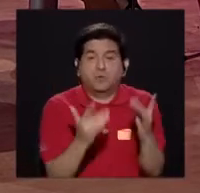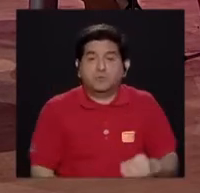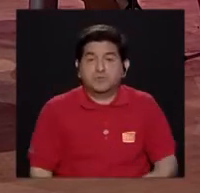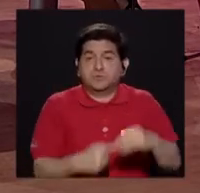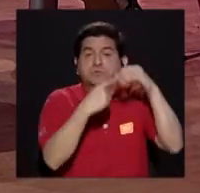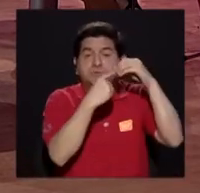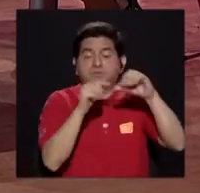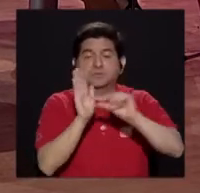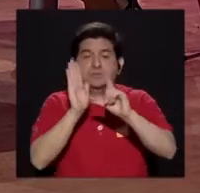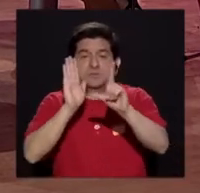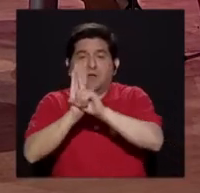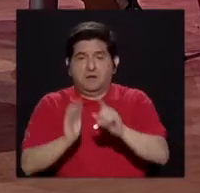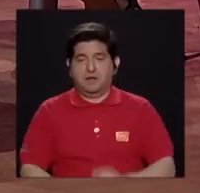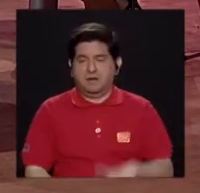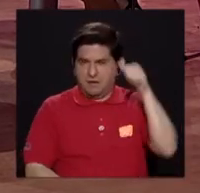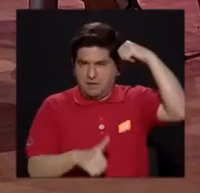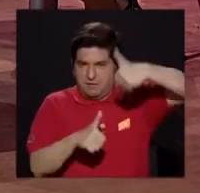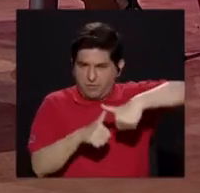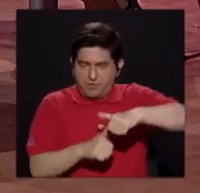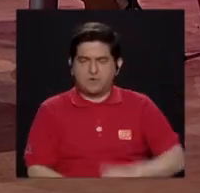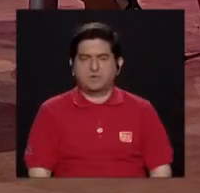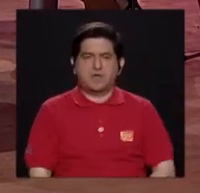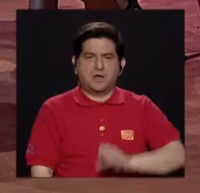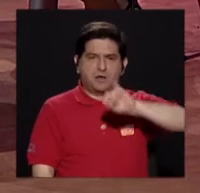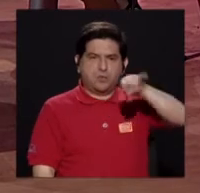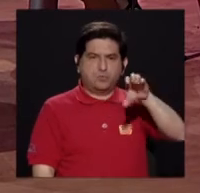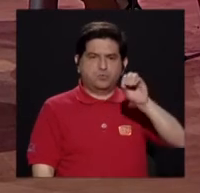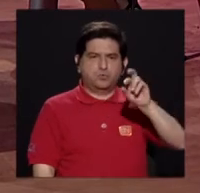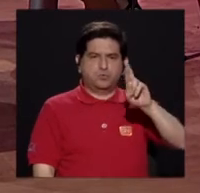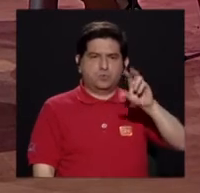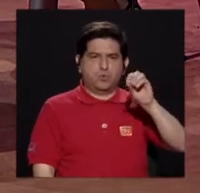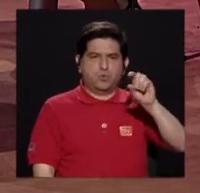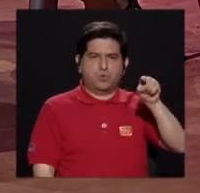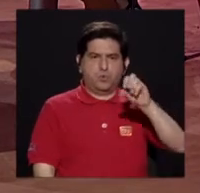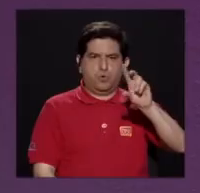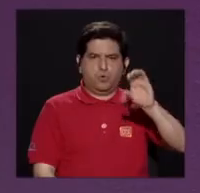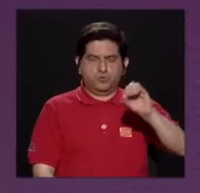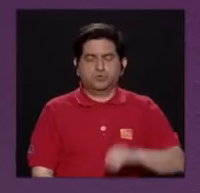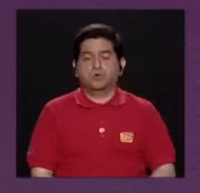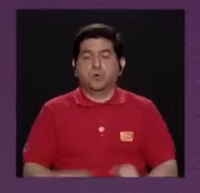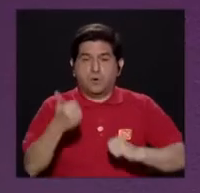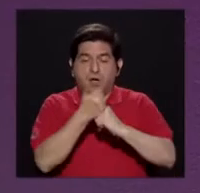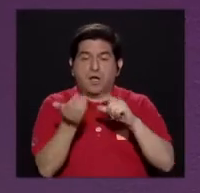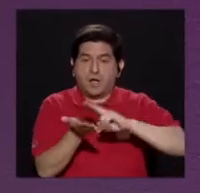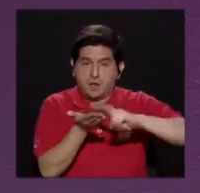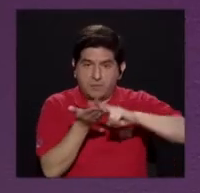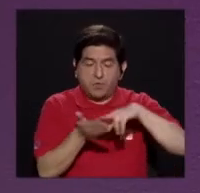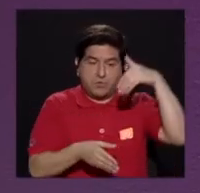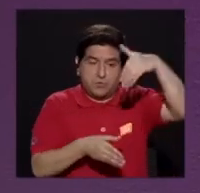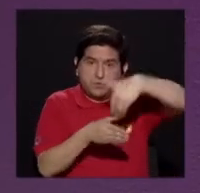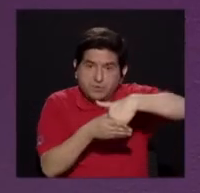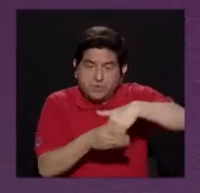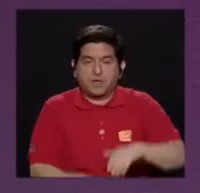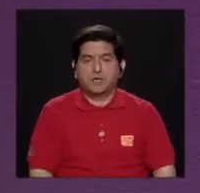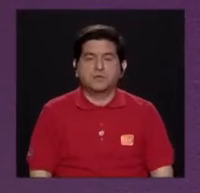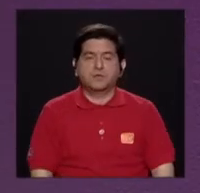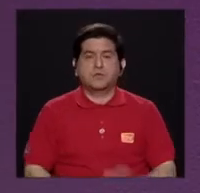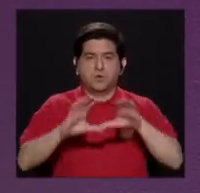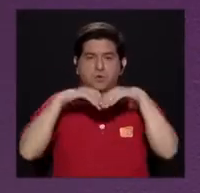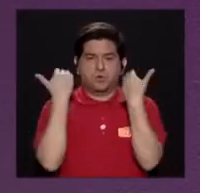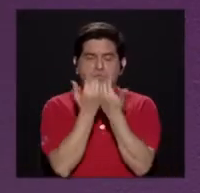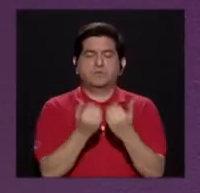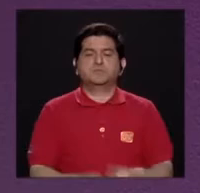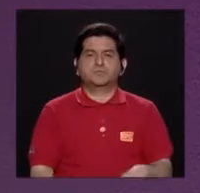importantes de la Asamblea Legislativa. Recordemos cuando Justo Orozco fue nombrado con el apoyo de Liberación en la Comisión de Derechos